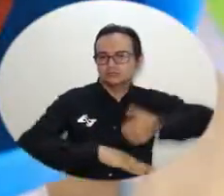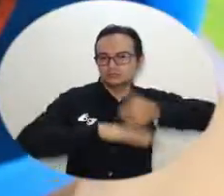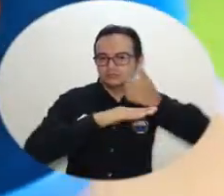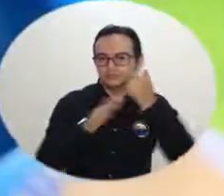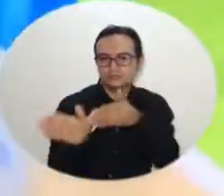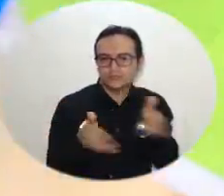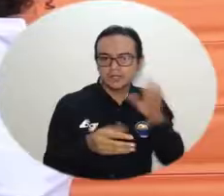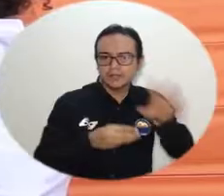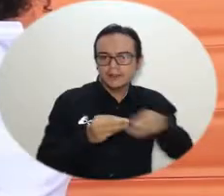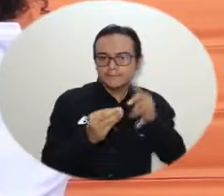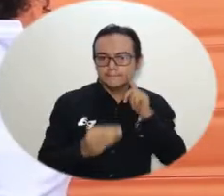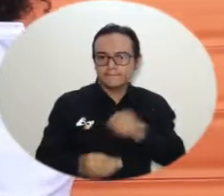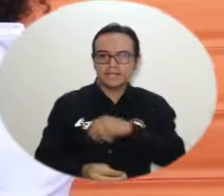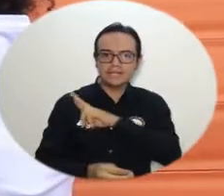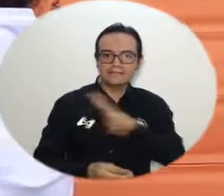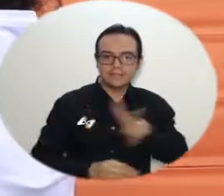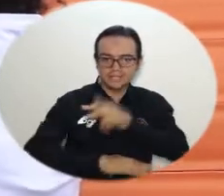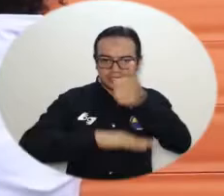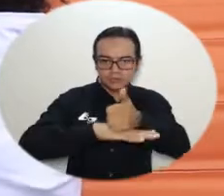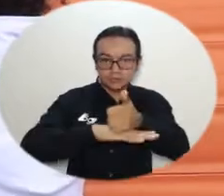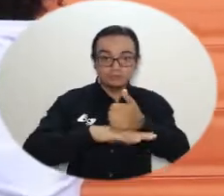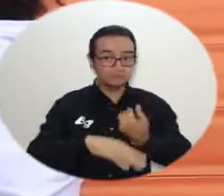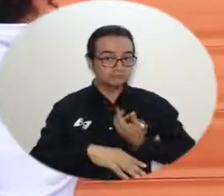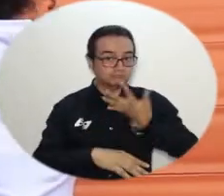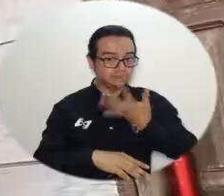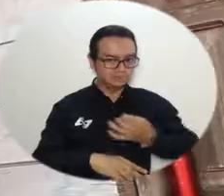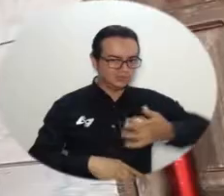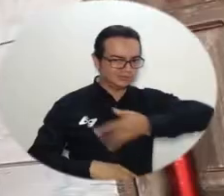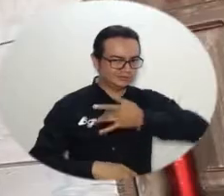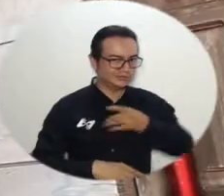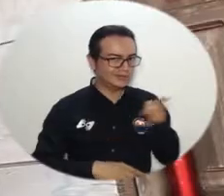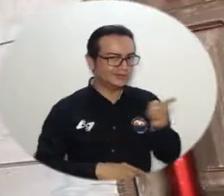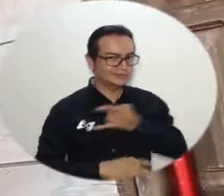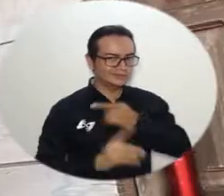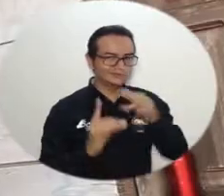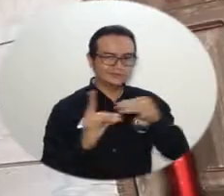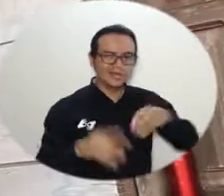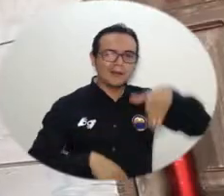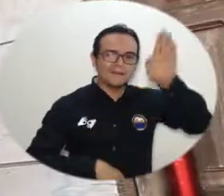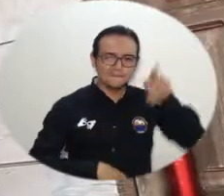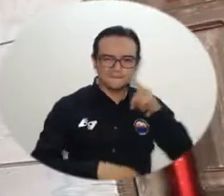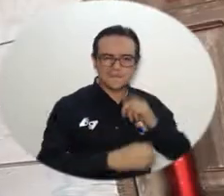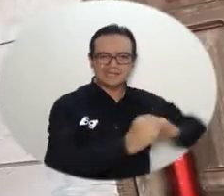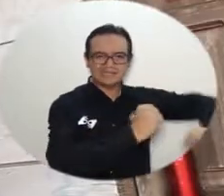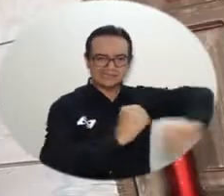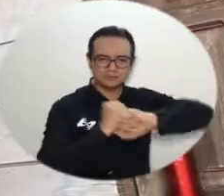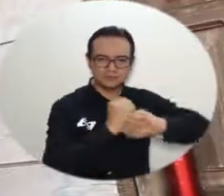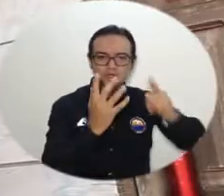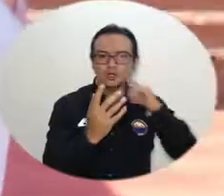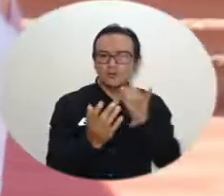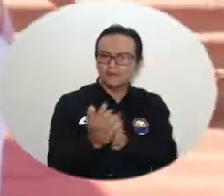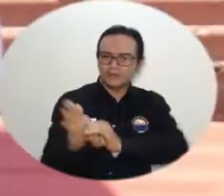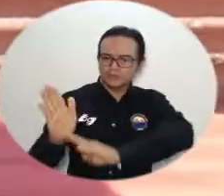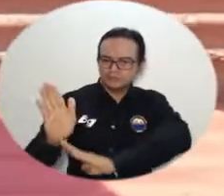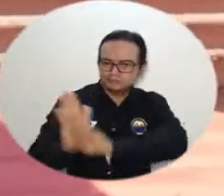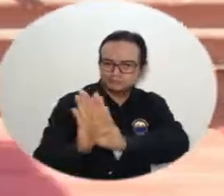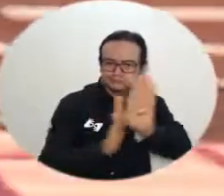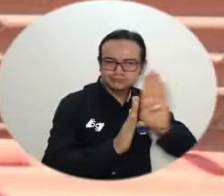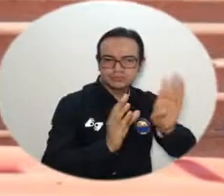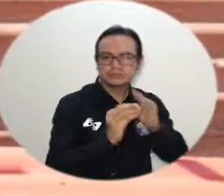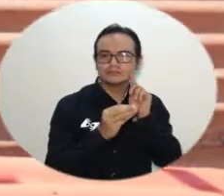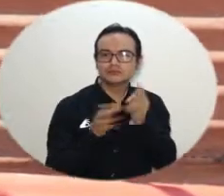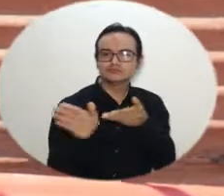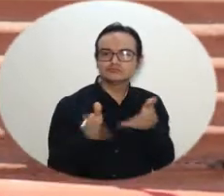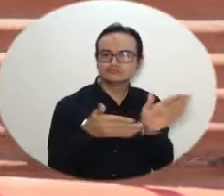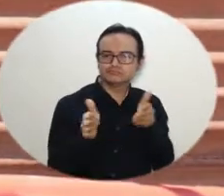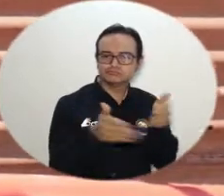con la Vicerrectoría de Extensión. Considero que la universidad está avanzando muchísimo en temas de emprendimiento, sobre todo en emprendimiento social. A través de los programas que tiene,